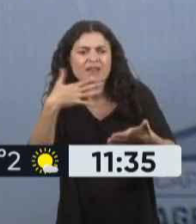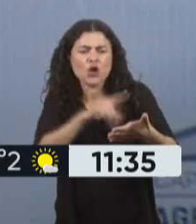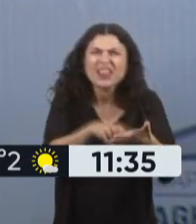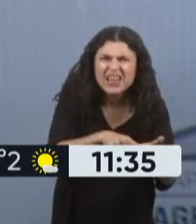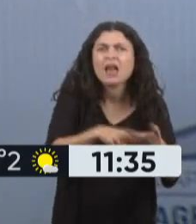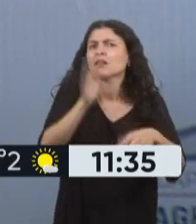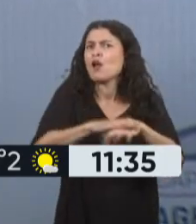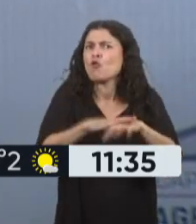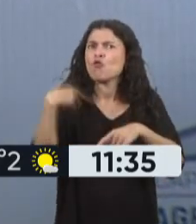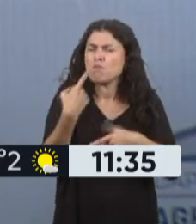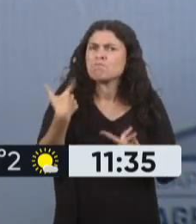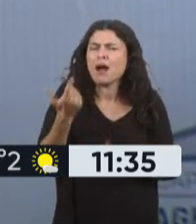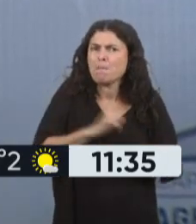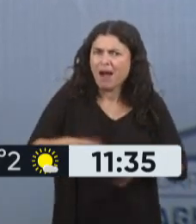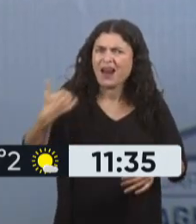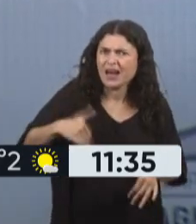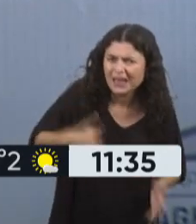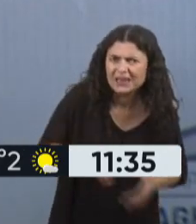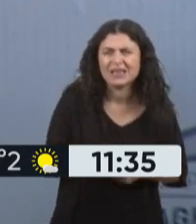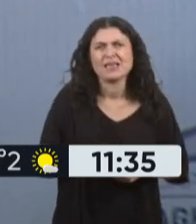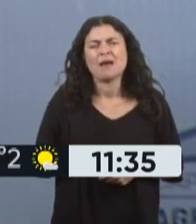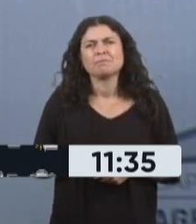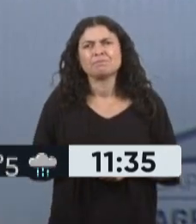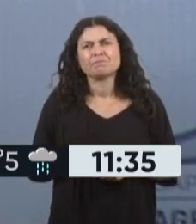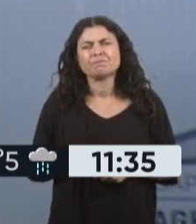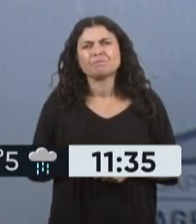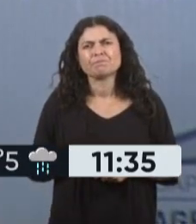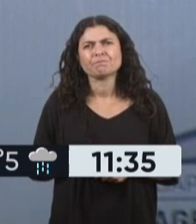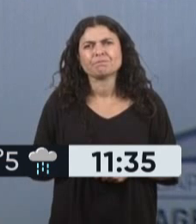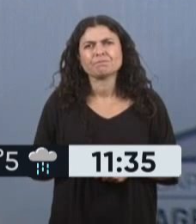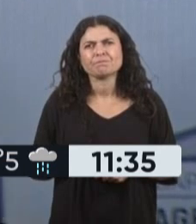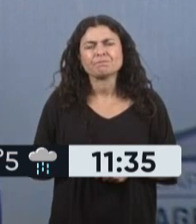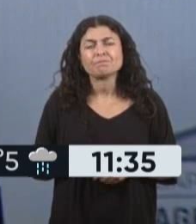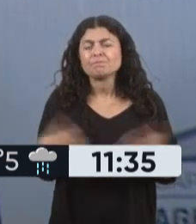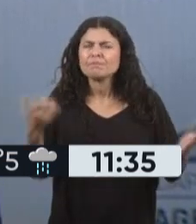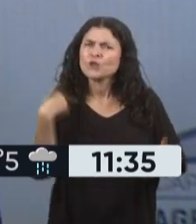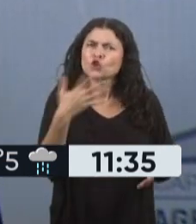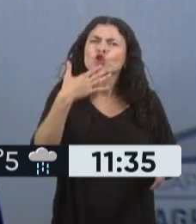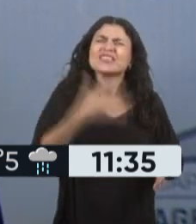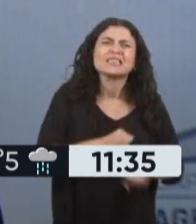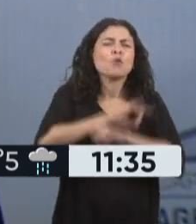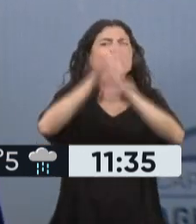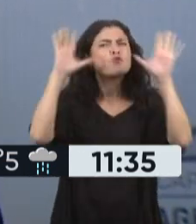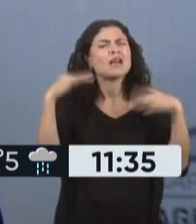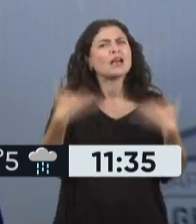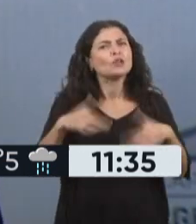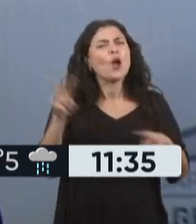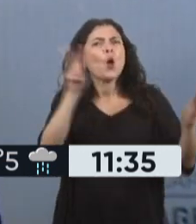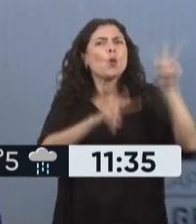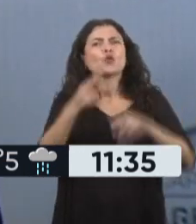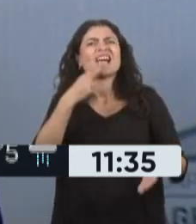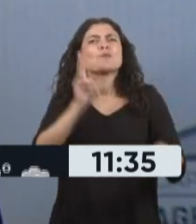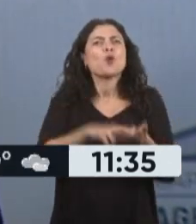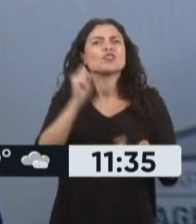en lugar de una forma rápida, sin restarle importancia a su urgencia. Entendemos la necesidad imperante de bajar las